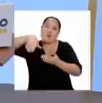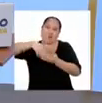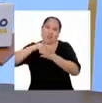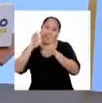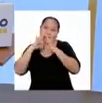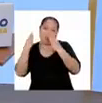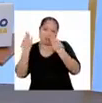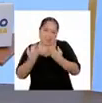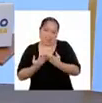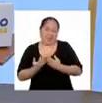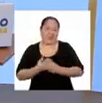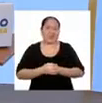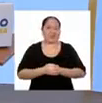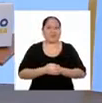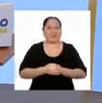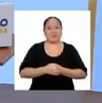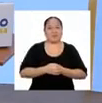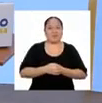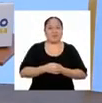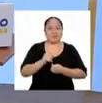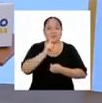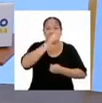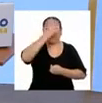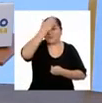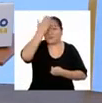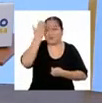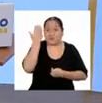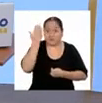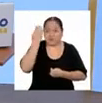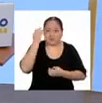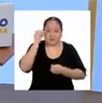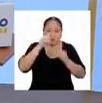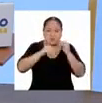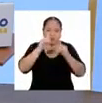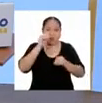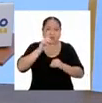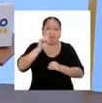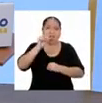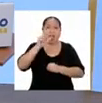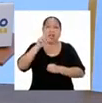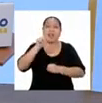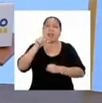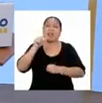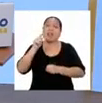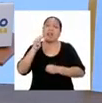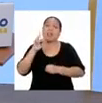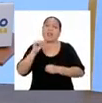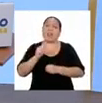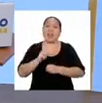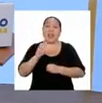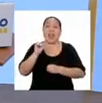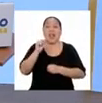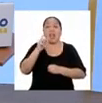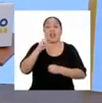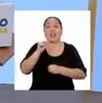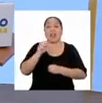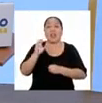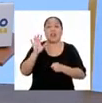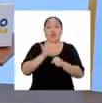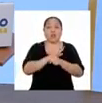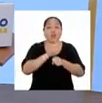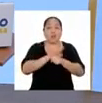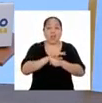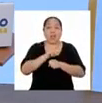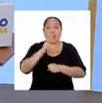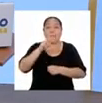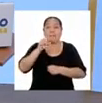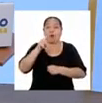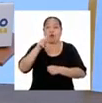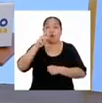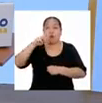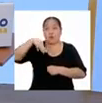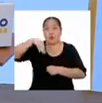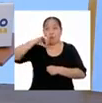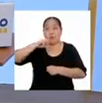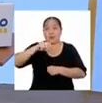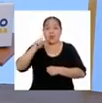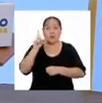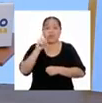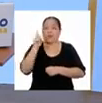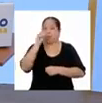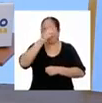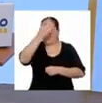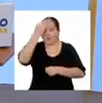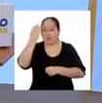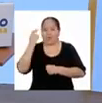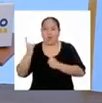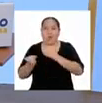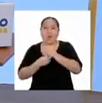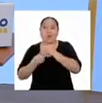claro. No se olviden de calcular el área lateral, el área total y el volumen. Y tampoco de